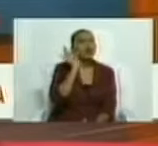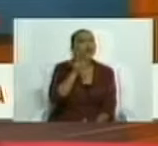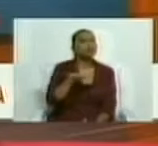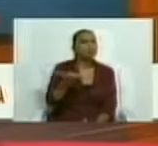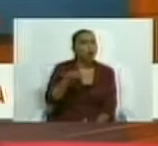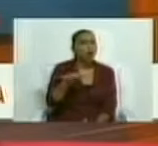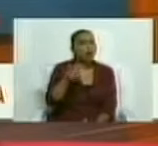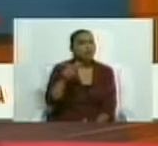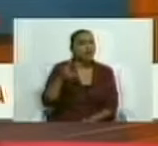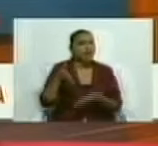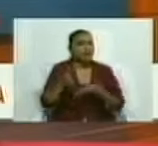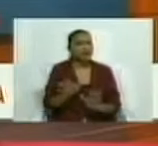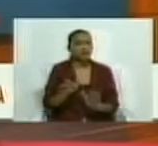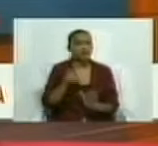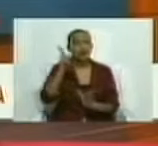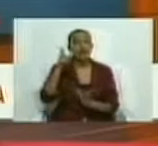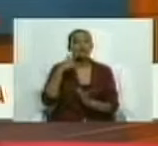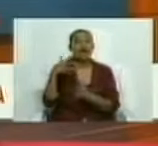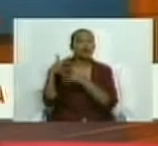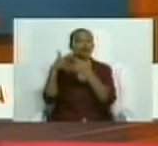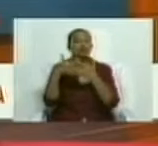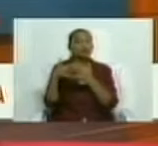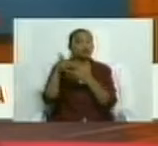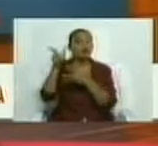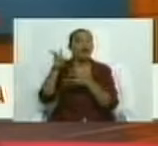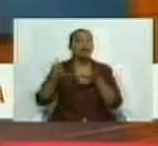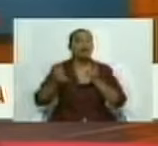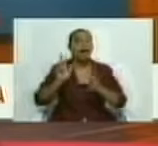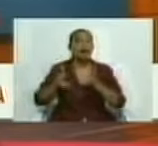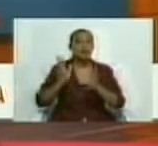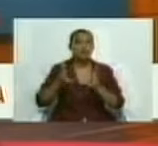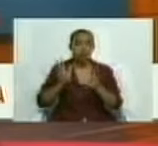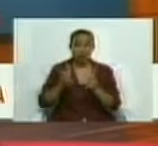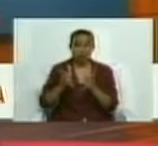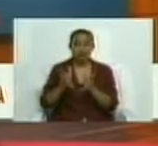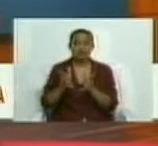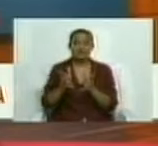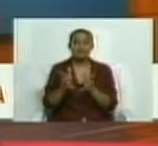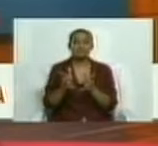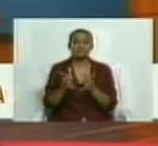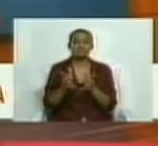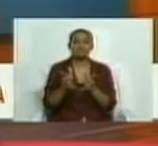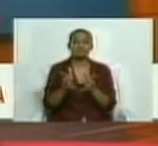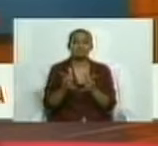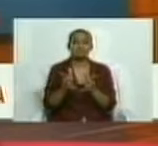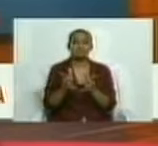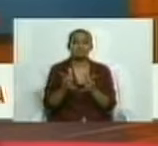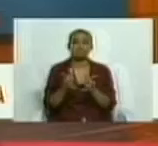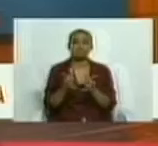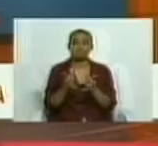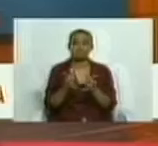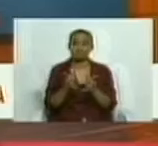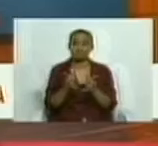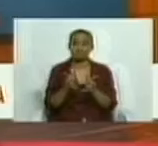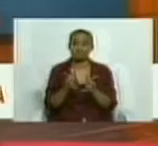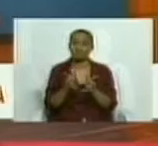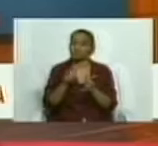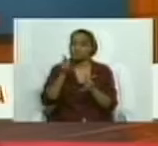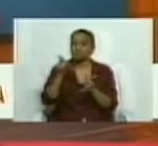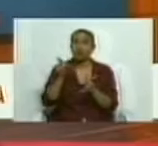Unidos en California y hoy se expande por toda latinoamérica y el oeste de